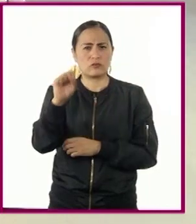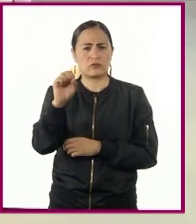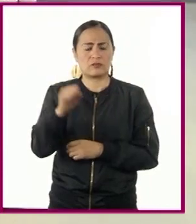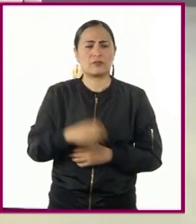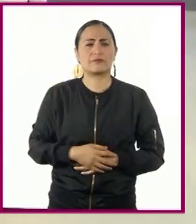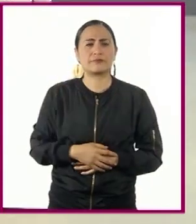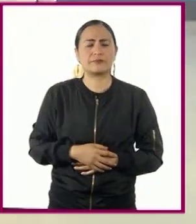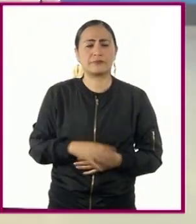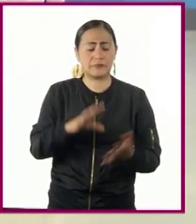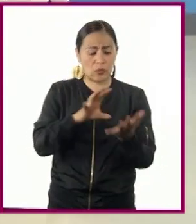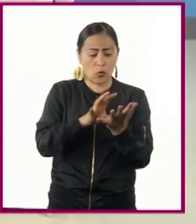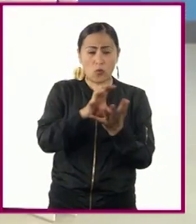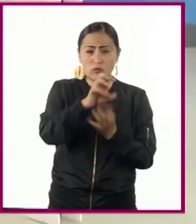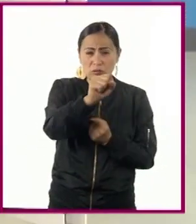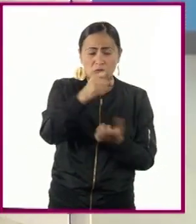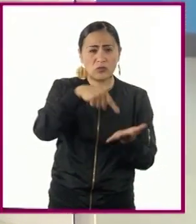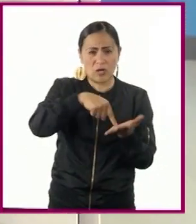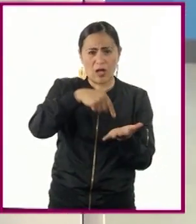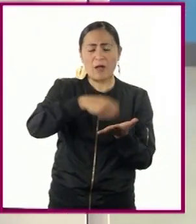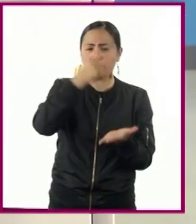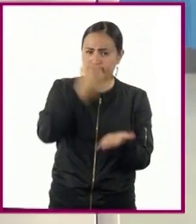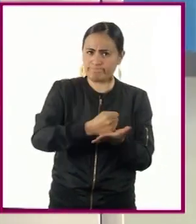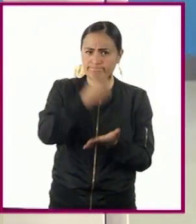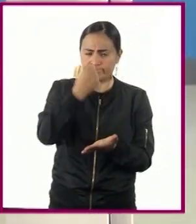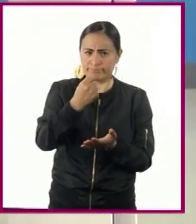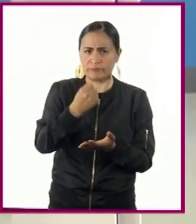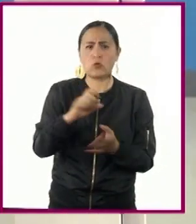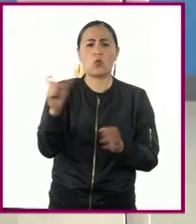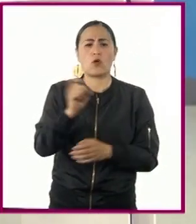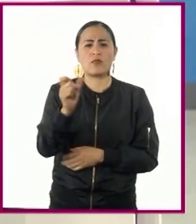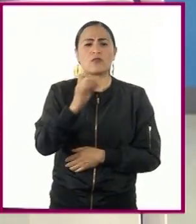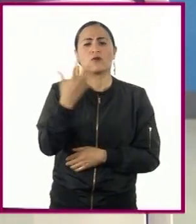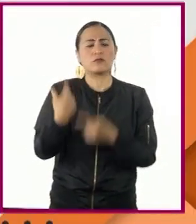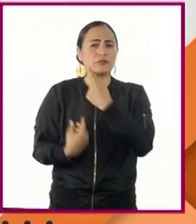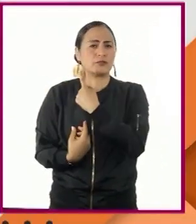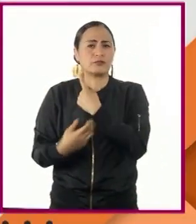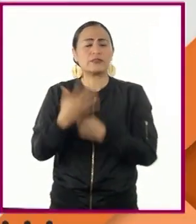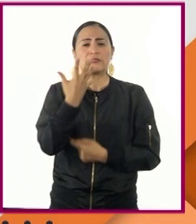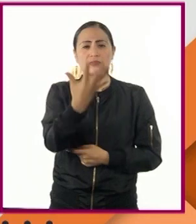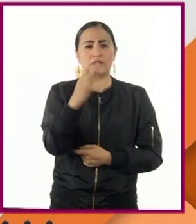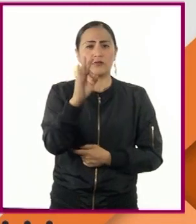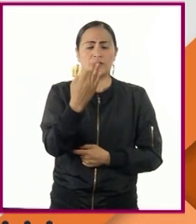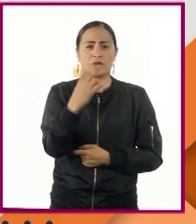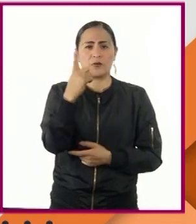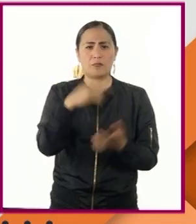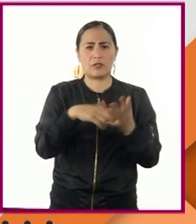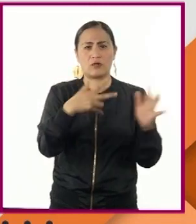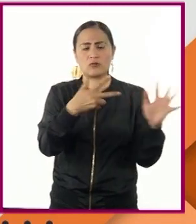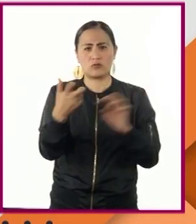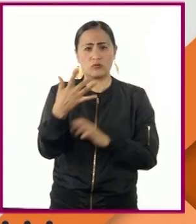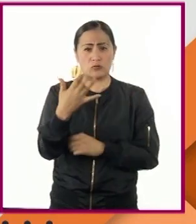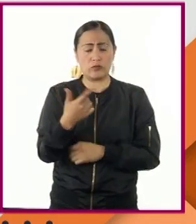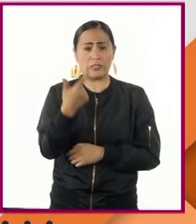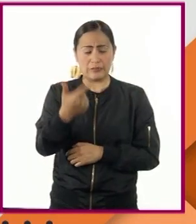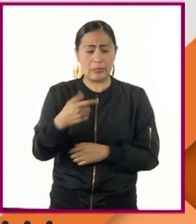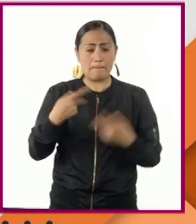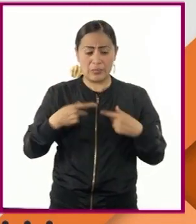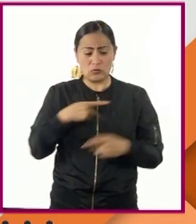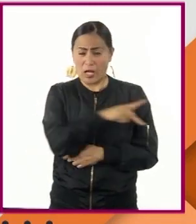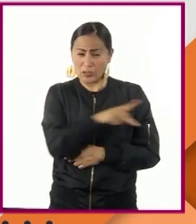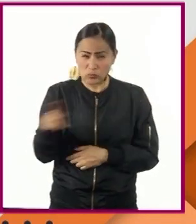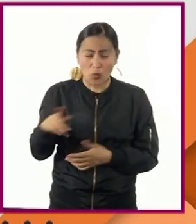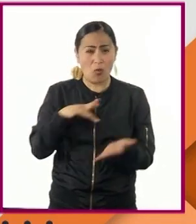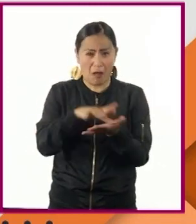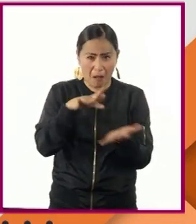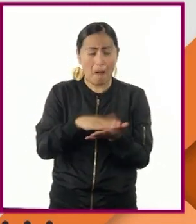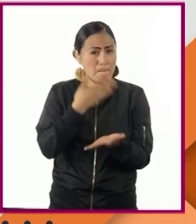La Constitución fue finalmente promulgada el 5 de febrero de 1857, pero no fue bien recibida por todos. La Iglesia